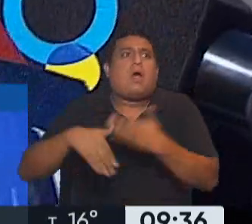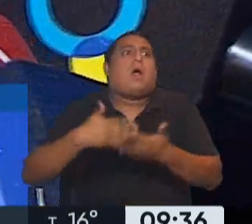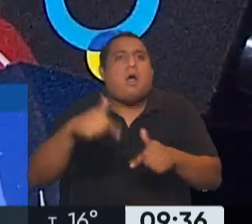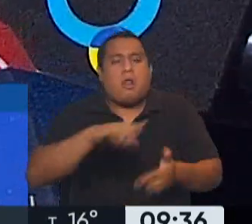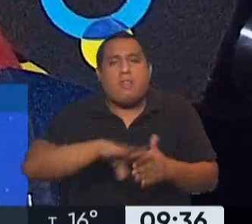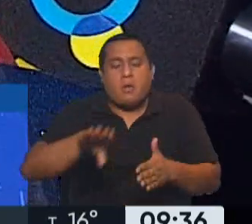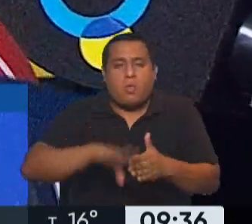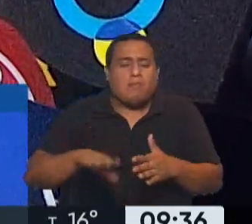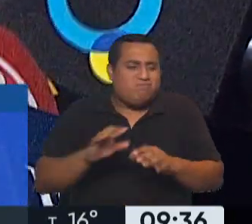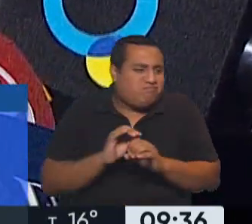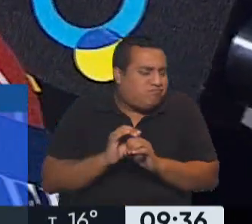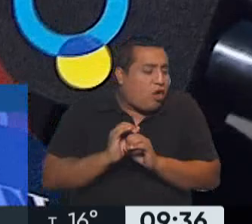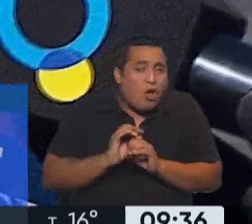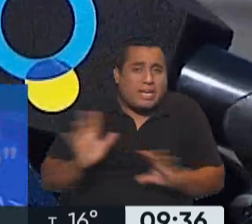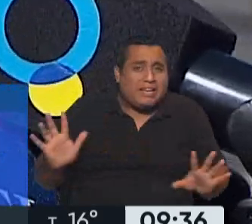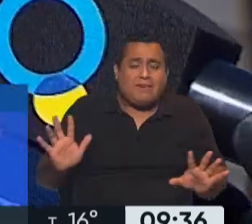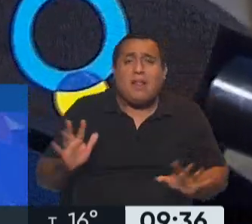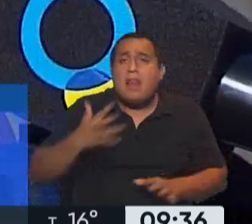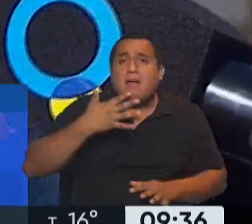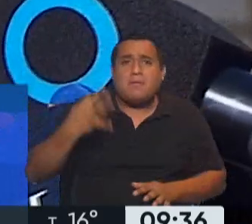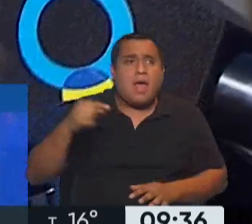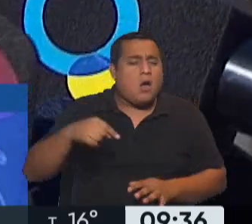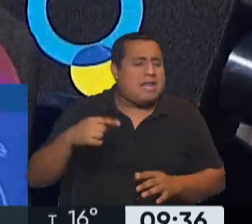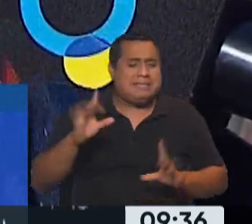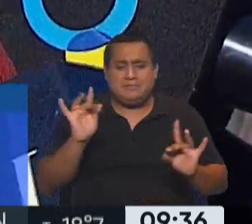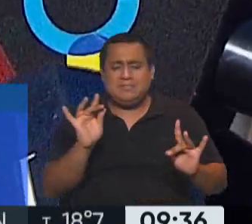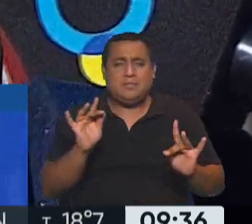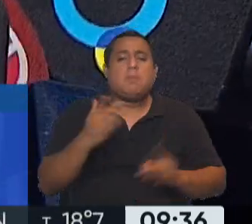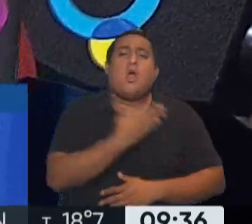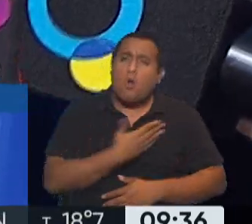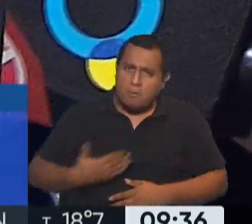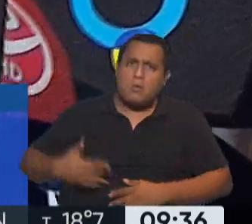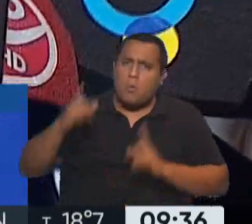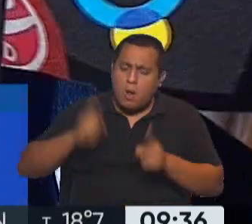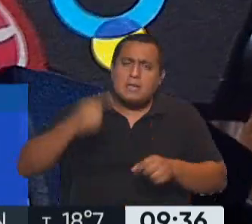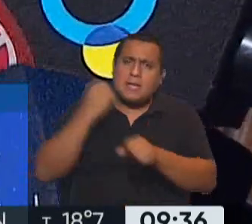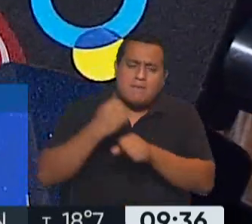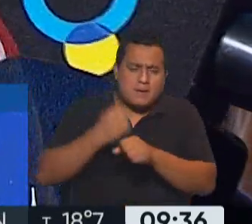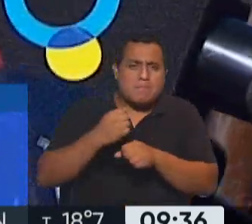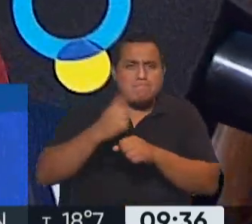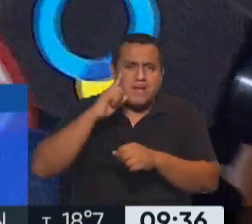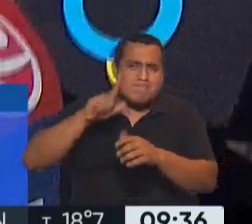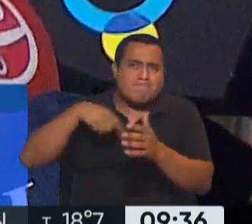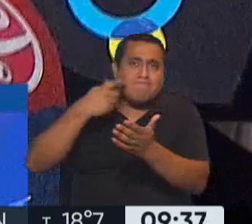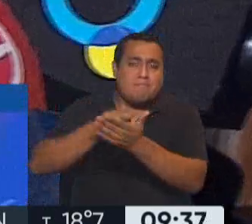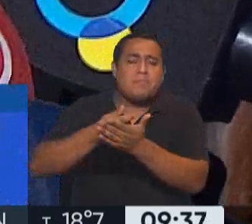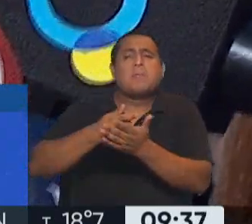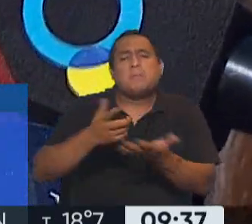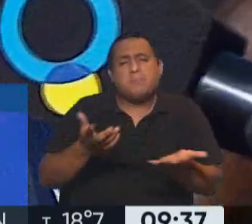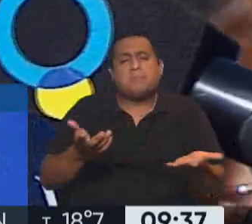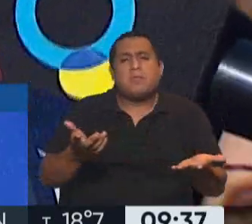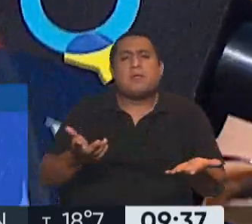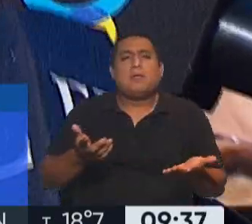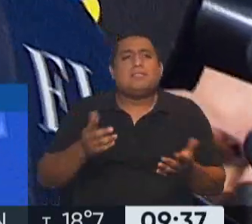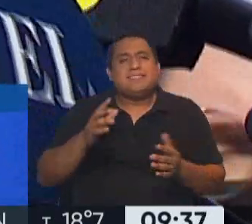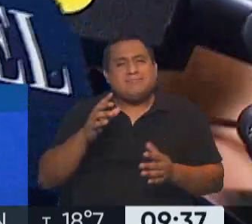dejaron, que realmente nos genera un condicionamiento muy fuerte, el gobierno está trabajando para hacer lo mejor posible. Se están terminando, como ustedes saben,